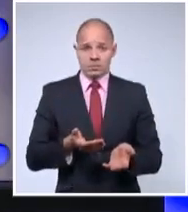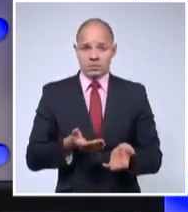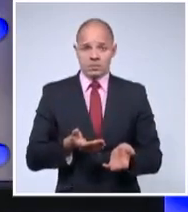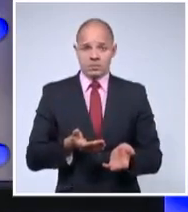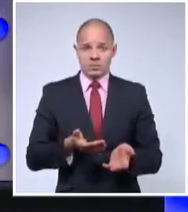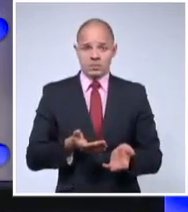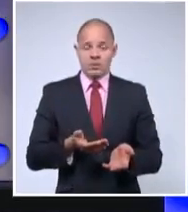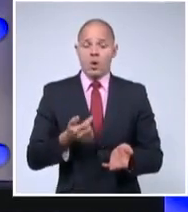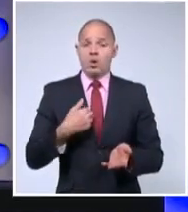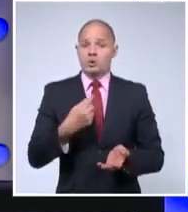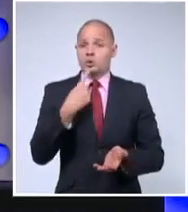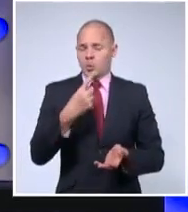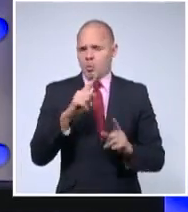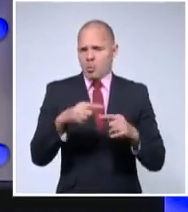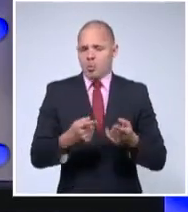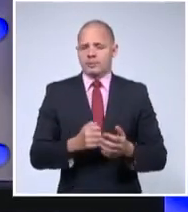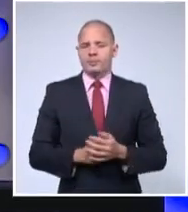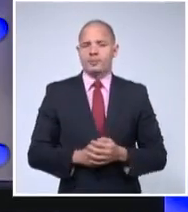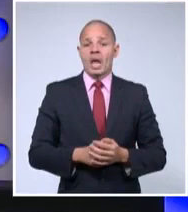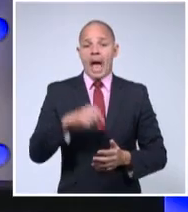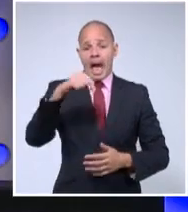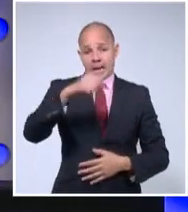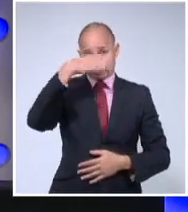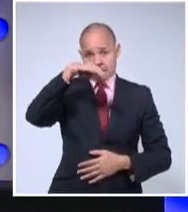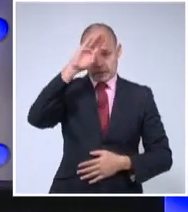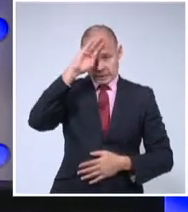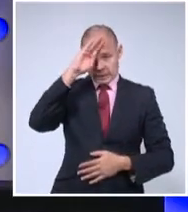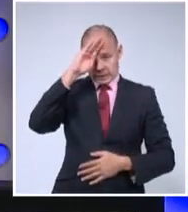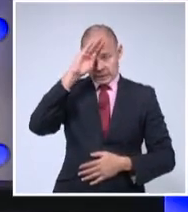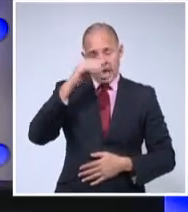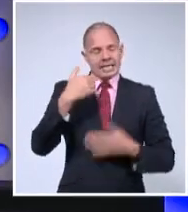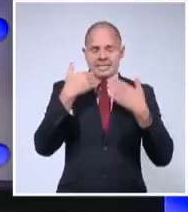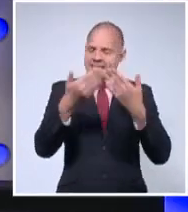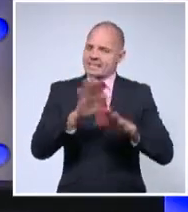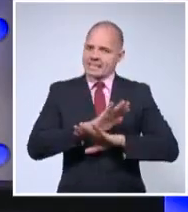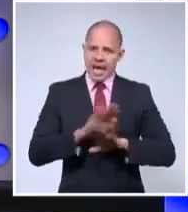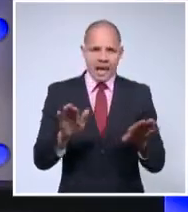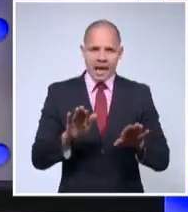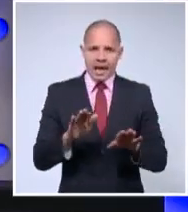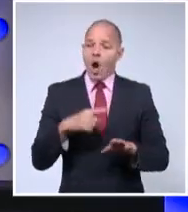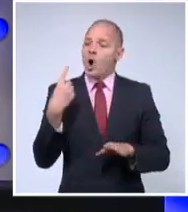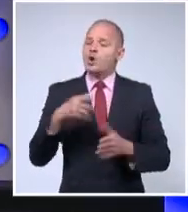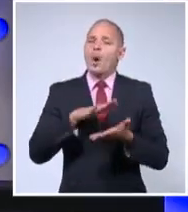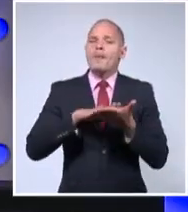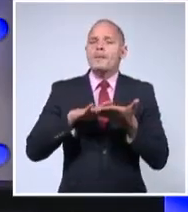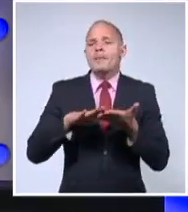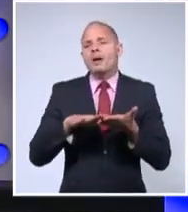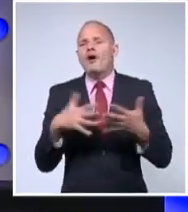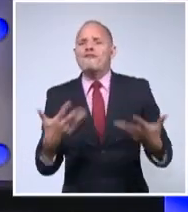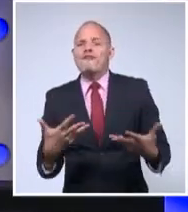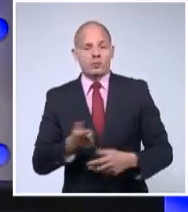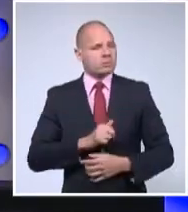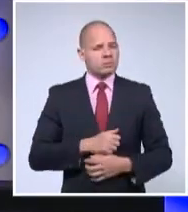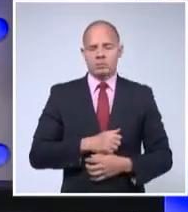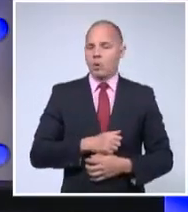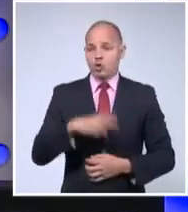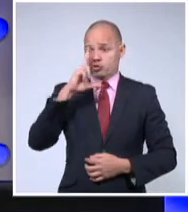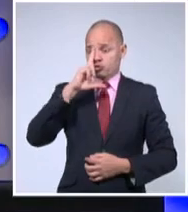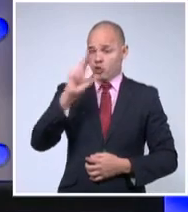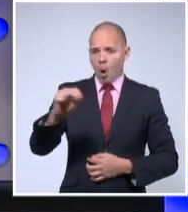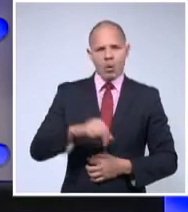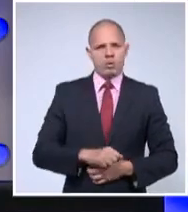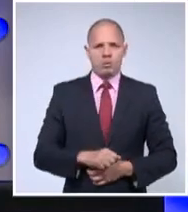porque la posición de Cuba es que nosotros no vamos a tolerar. Y al decir esto, sabemos que de nuestro lado está el derecho internacional, que de